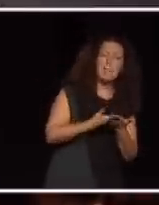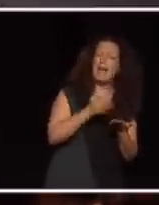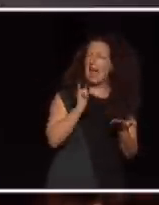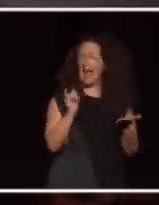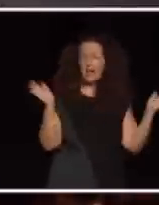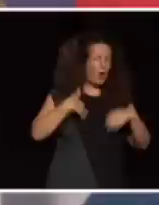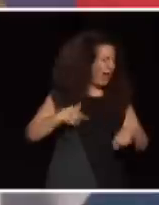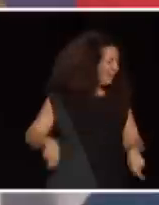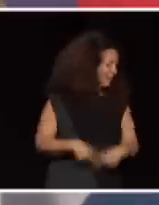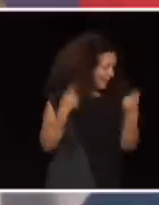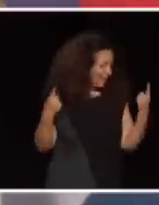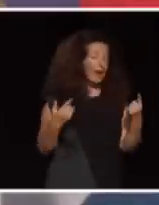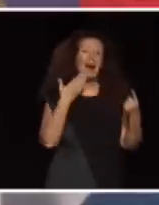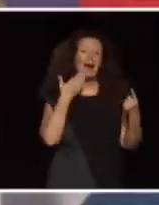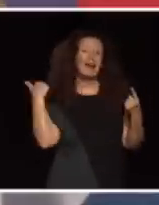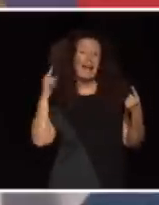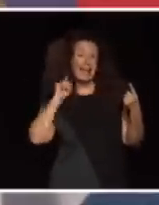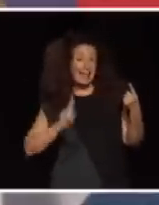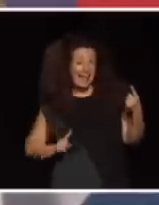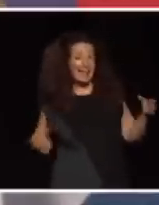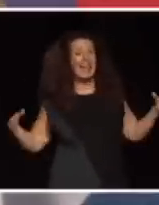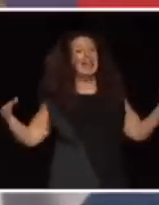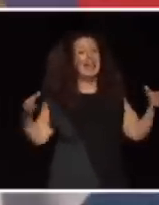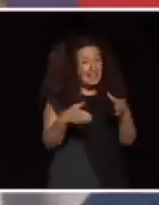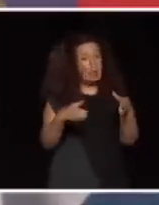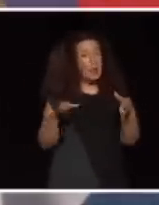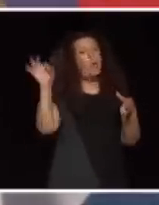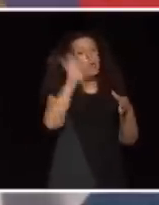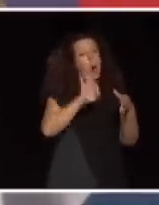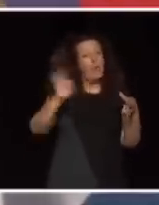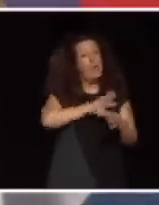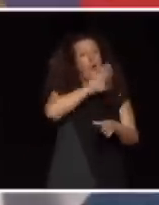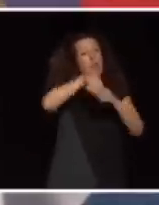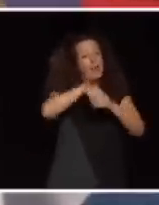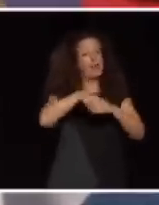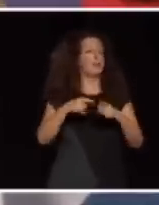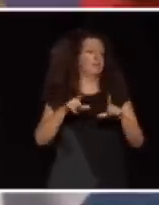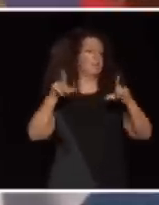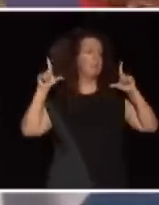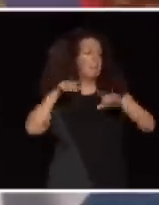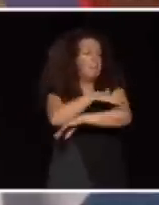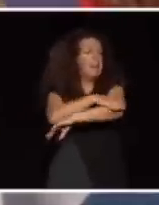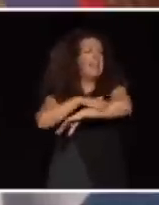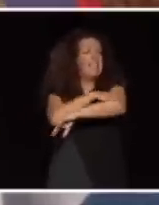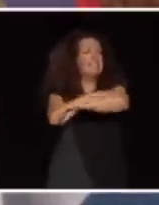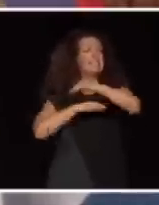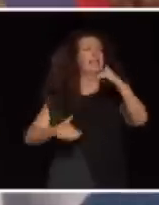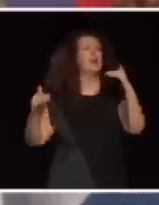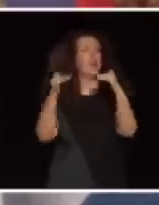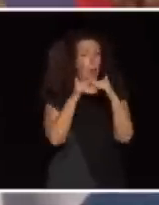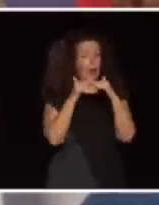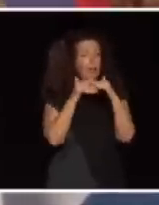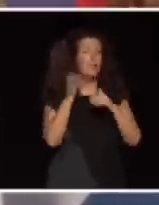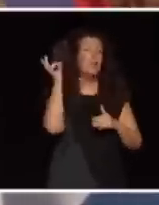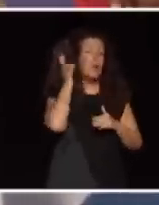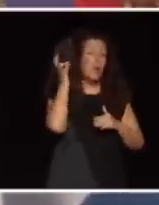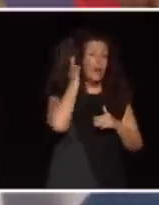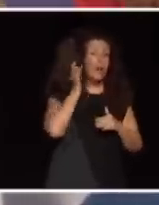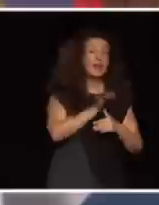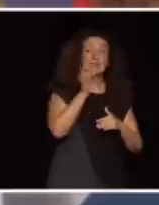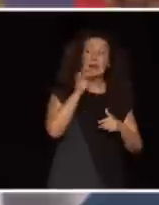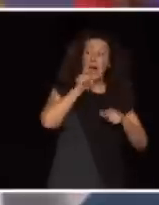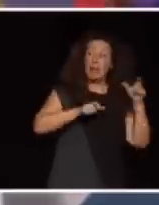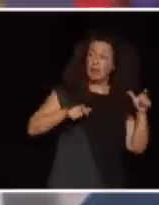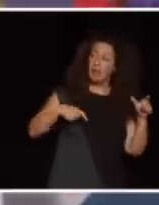Irene y con su equipo, y con Podemos al frente del Ministerio de Igualdad, las mujeres y toda la